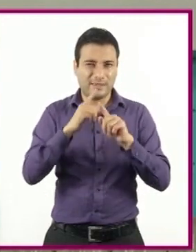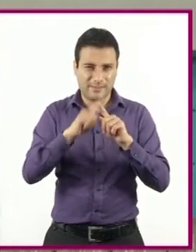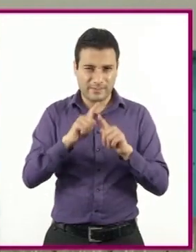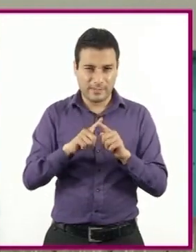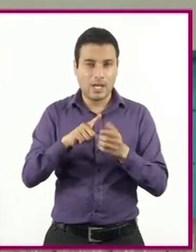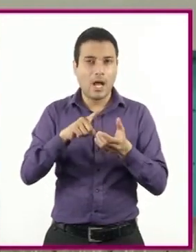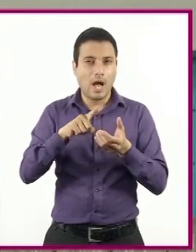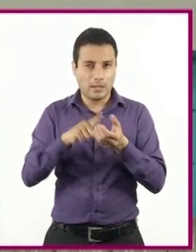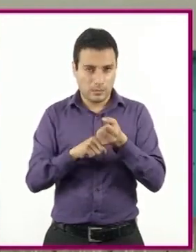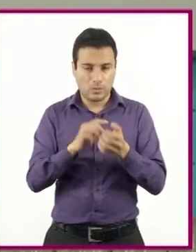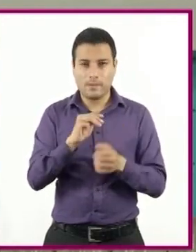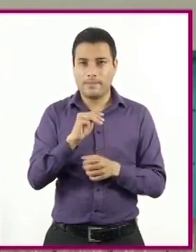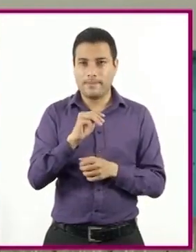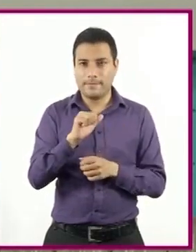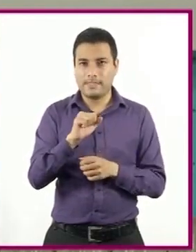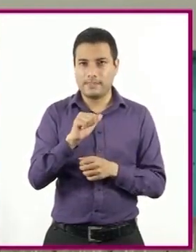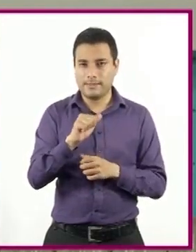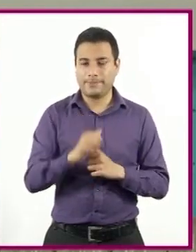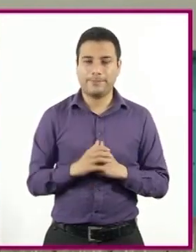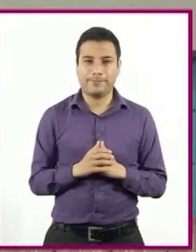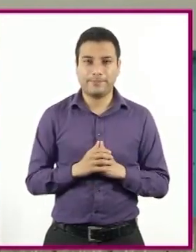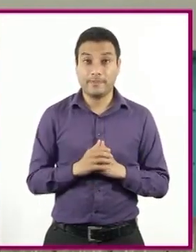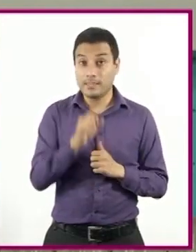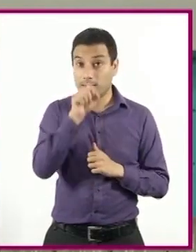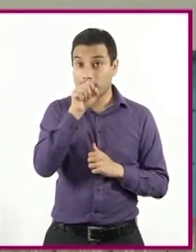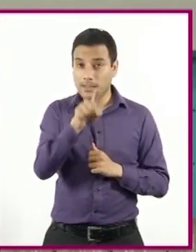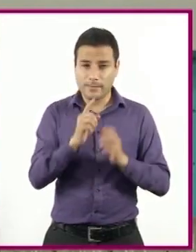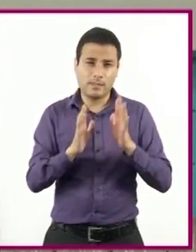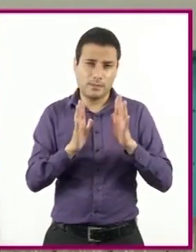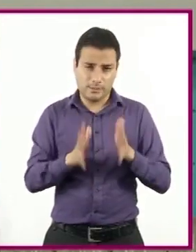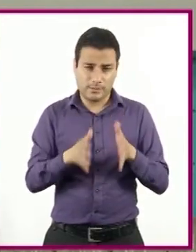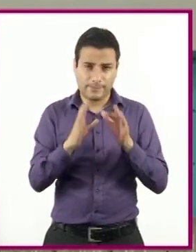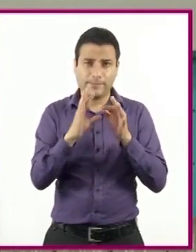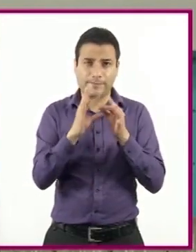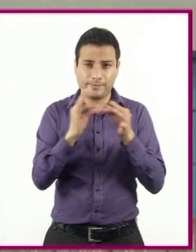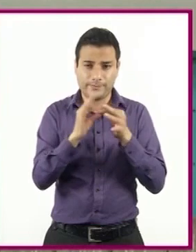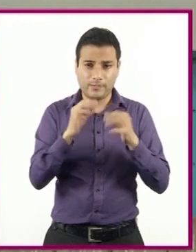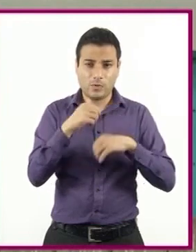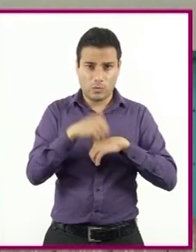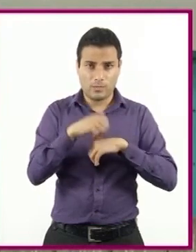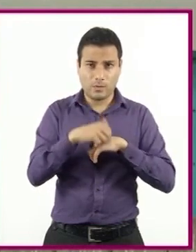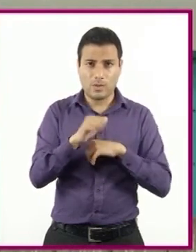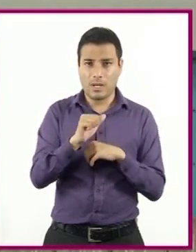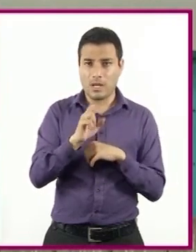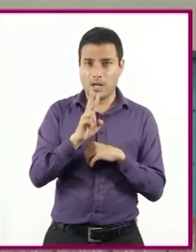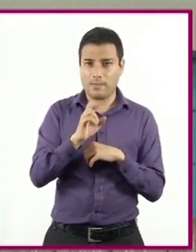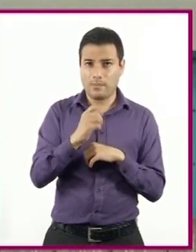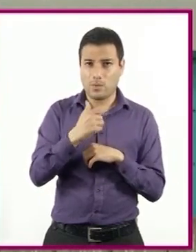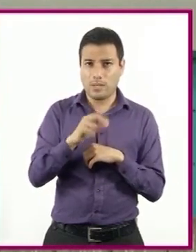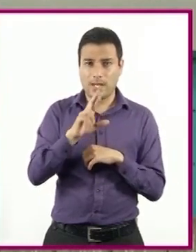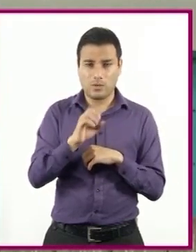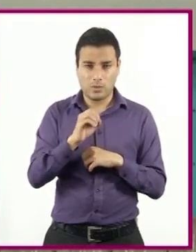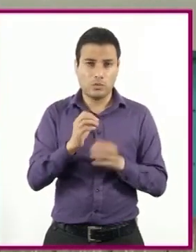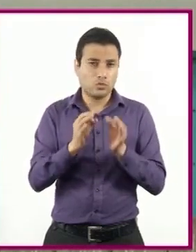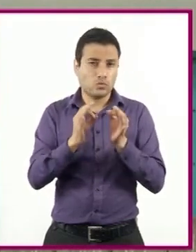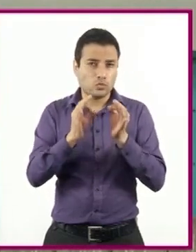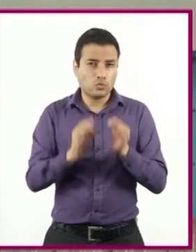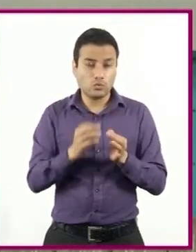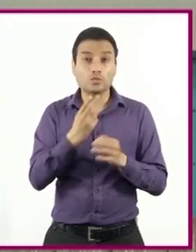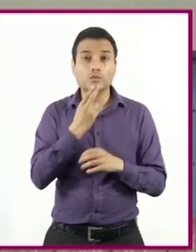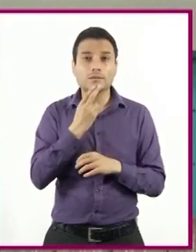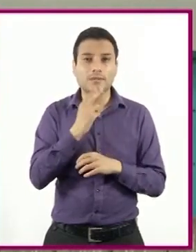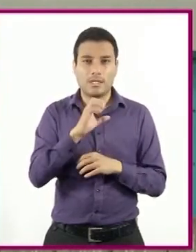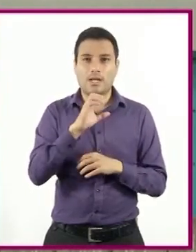en la masa de una sustancia. También aprendieron que el número de Avogadro tiene como referencia al carbono